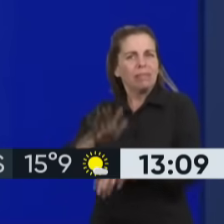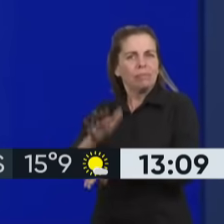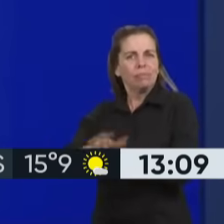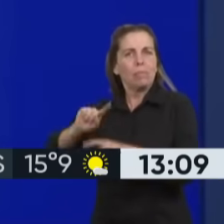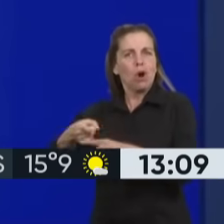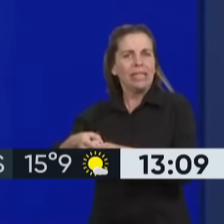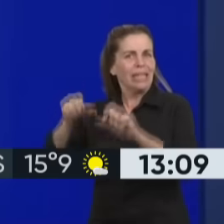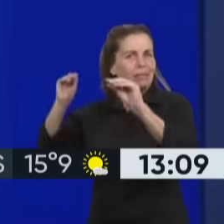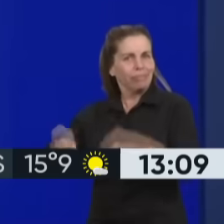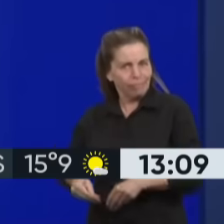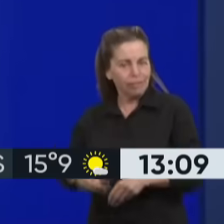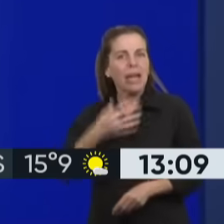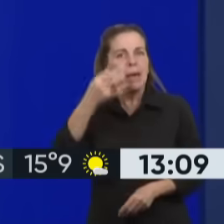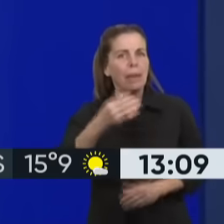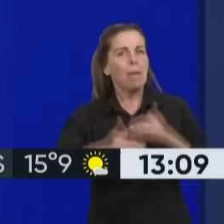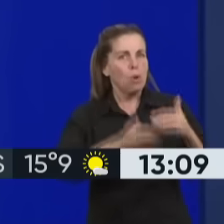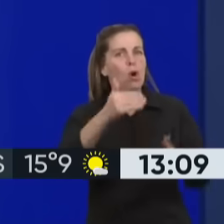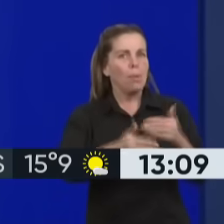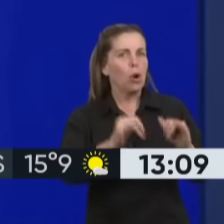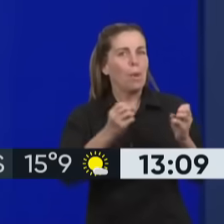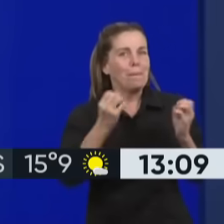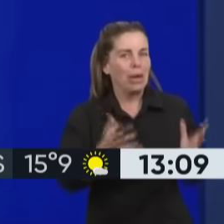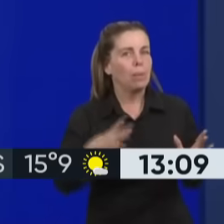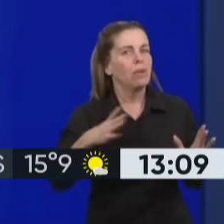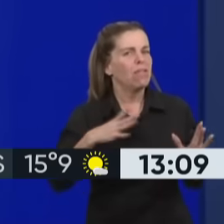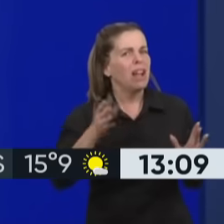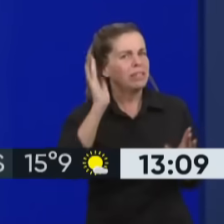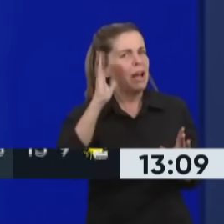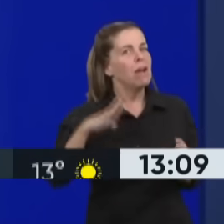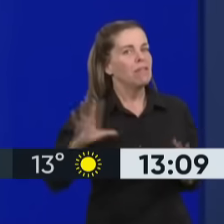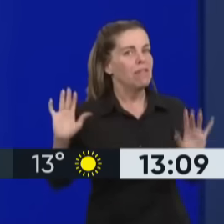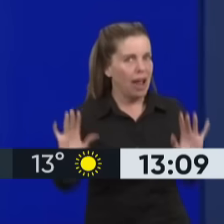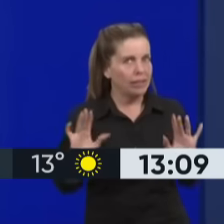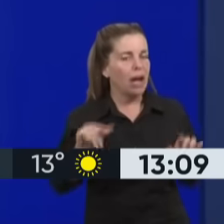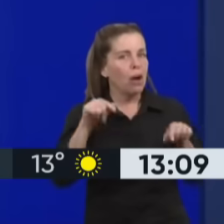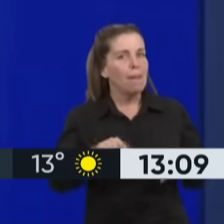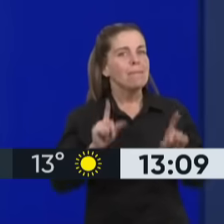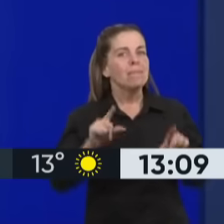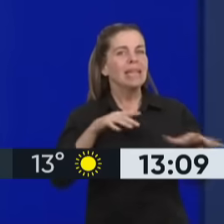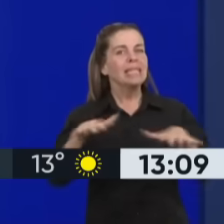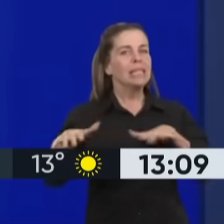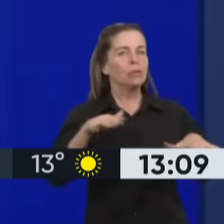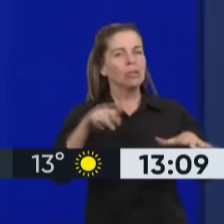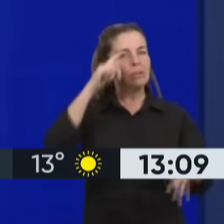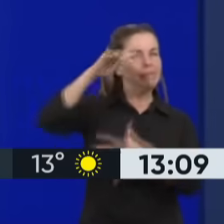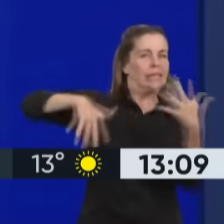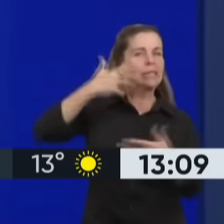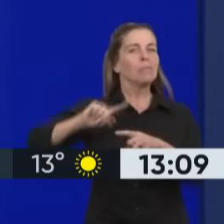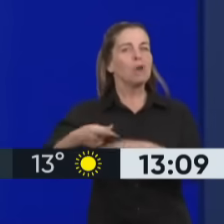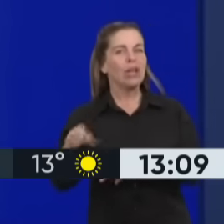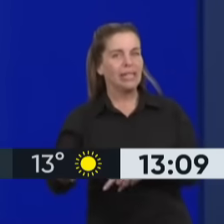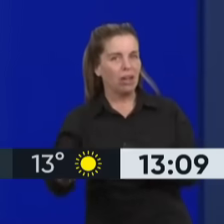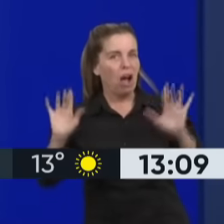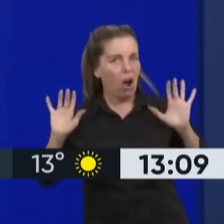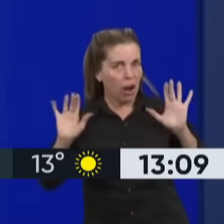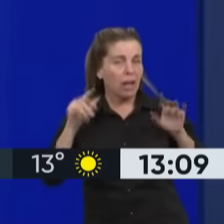avanzado, pero no hemos salido de la tormenta. Al contrario, estamos en medio de una turbulencia política cuyo resultado determinará el